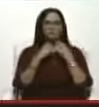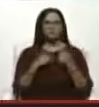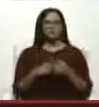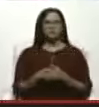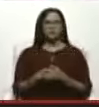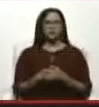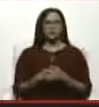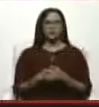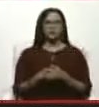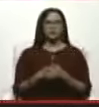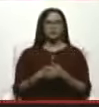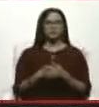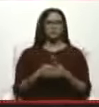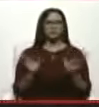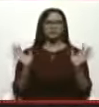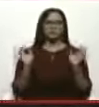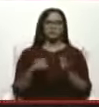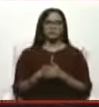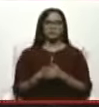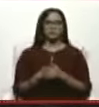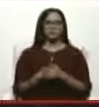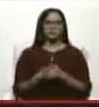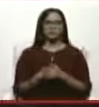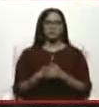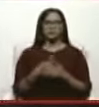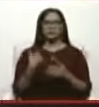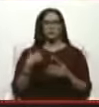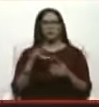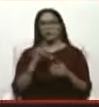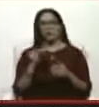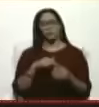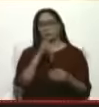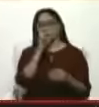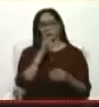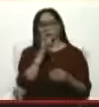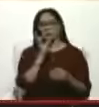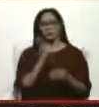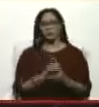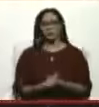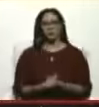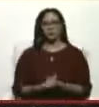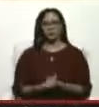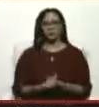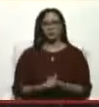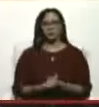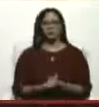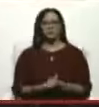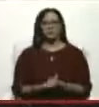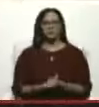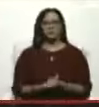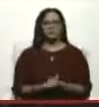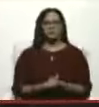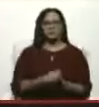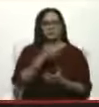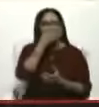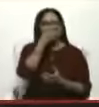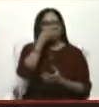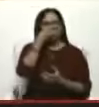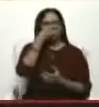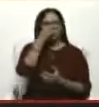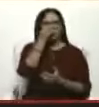usted, mi doña? Relátenos cómo vivió la situación. Oye, mío, tremendo, ya lo puede ver. Ay, mi